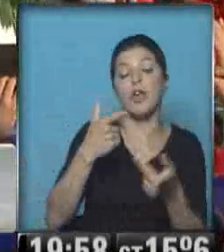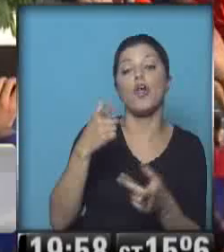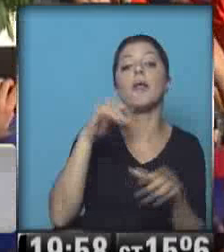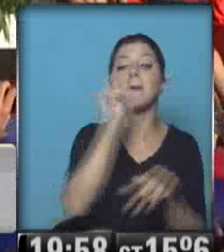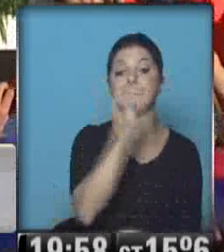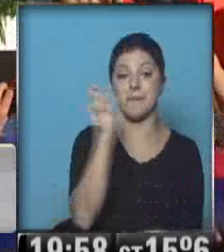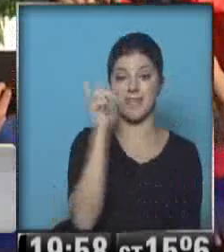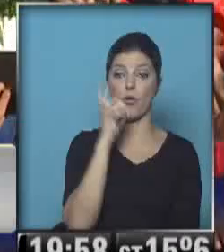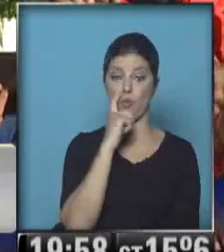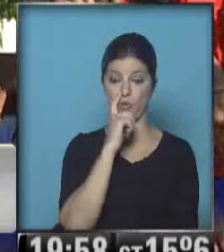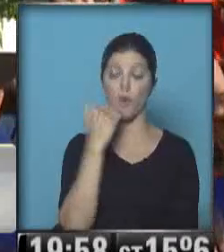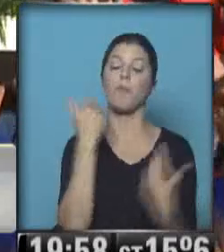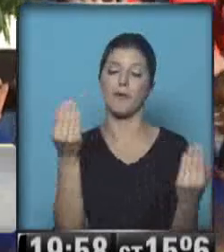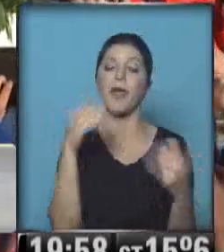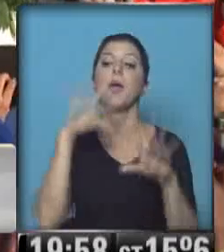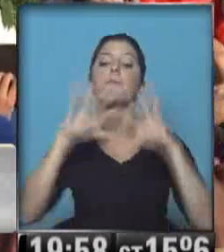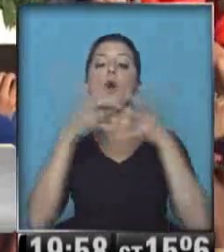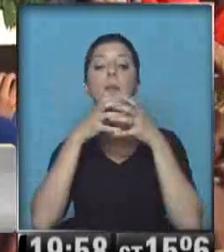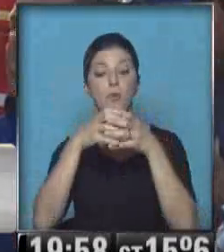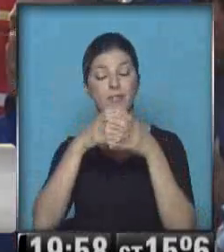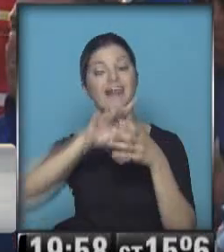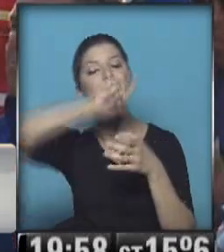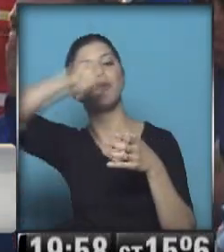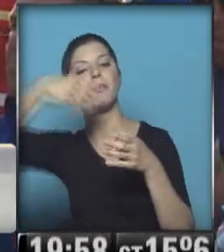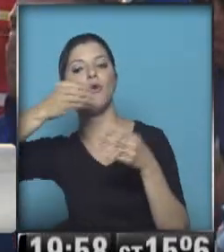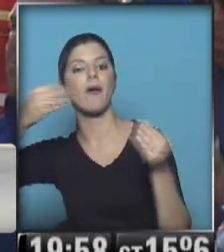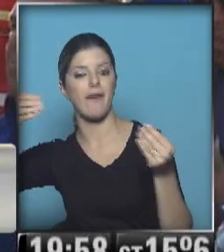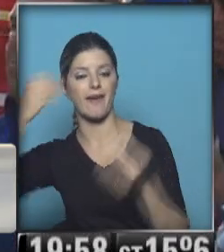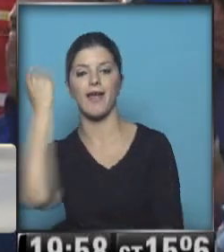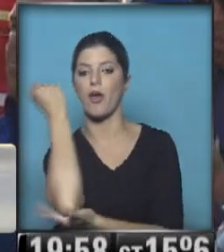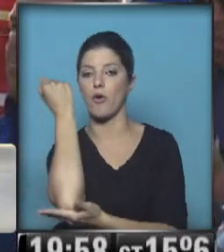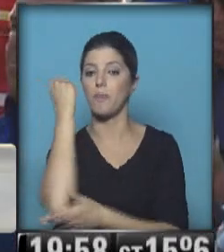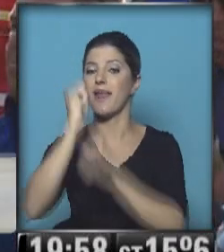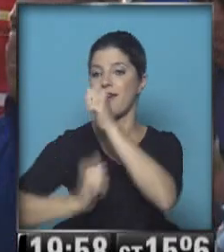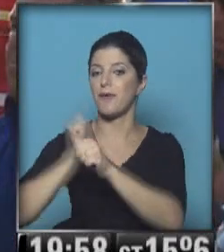Mundial de Fútbol organizado por Brasil y que provocó la paralización de las fábricas.